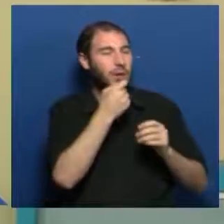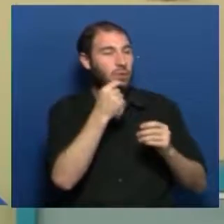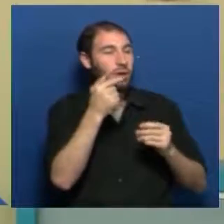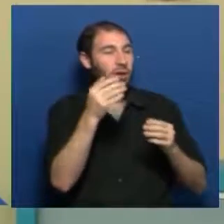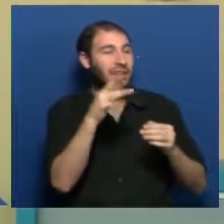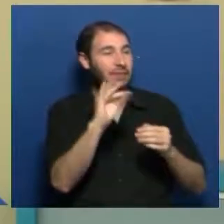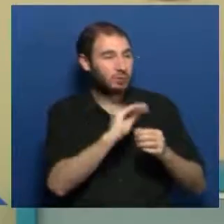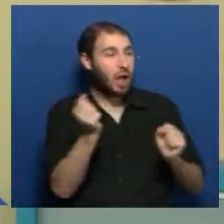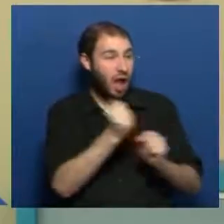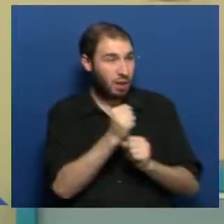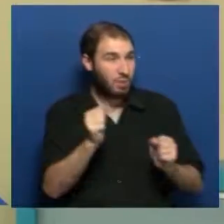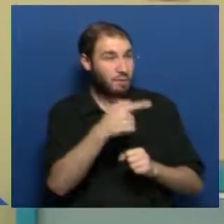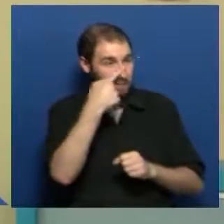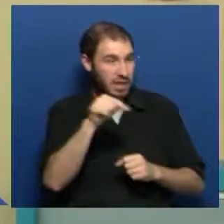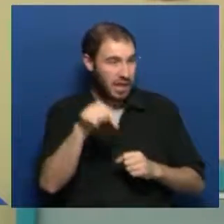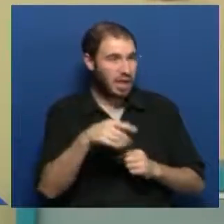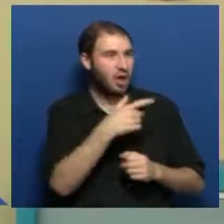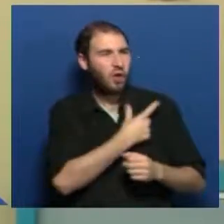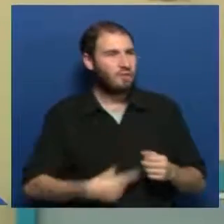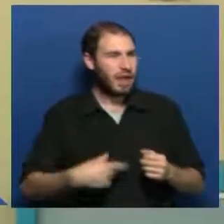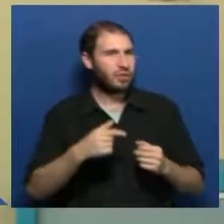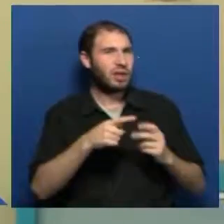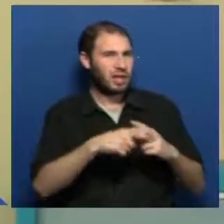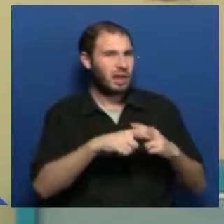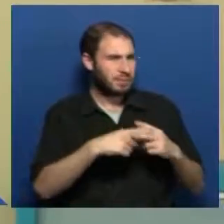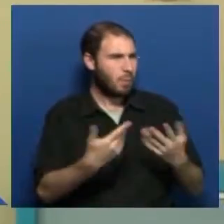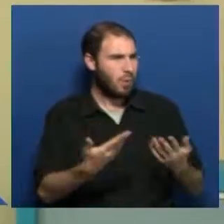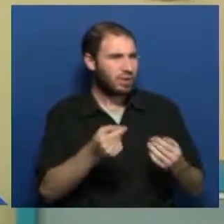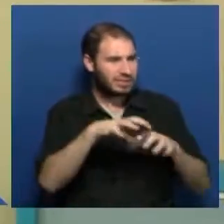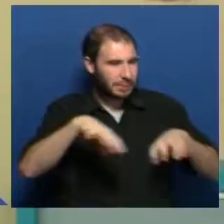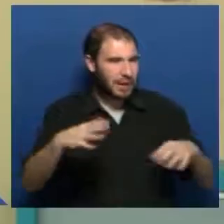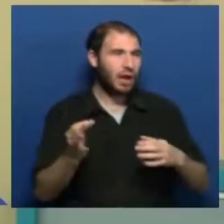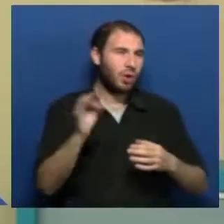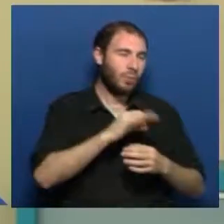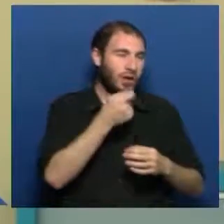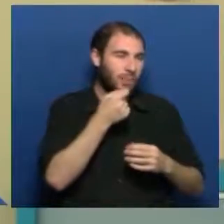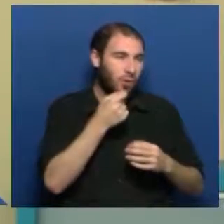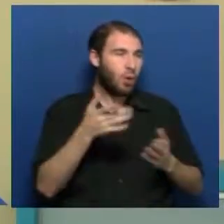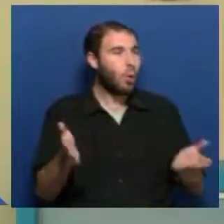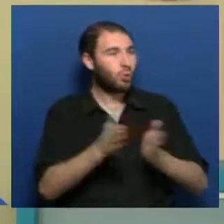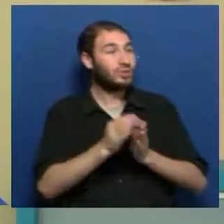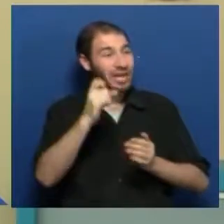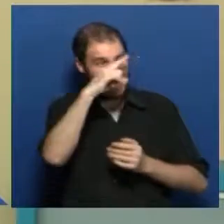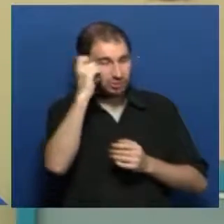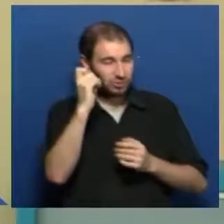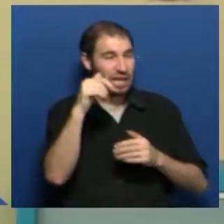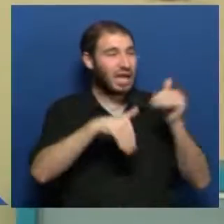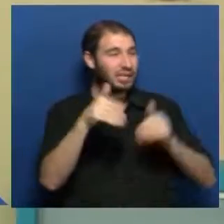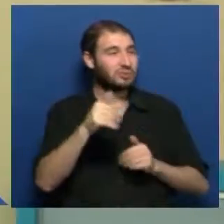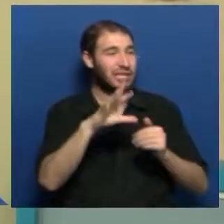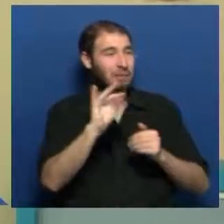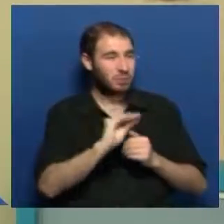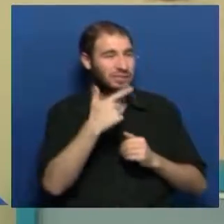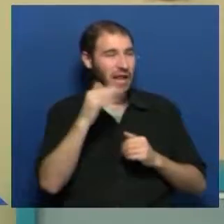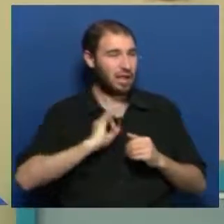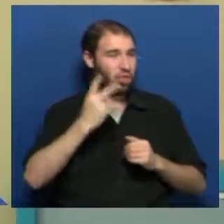filtro de diputados y se dé sanción definitiva, el gobernador tiene una herramienta para desdoblar o para ir en conjunto con la Nación en las elecciones